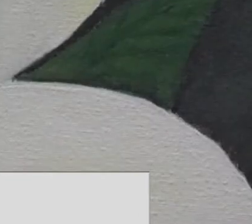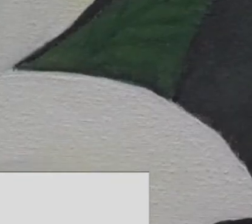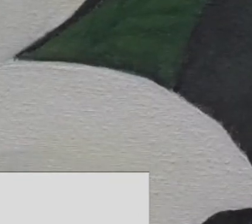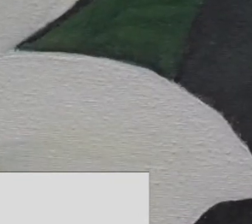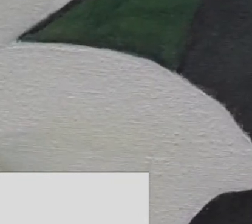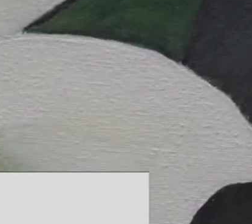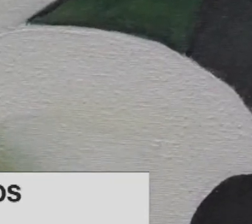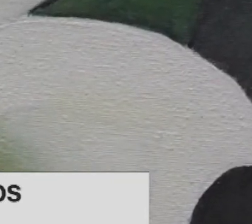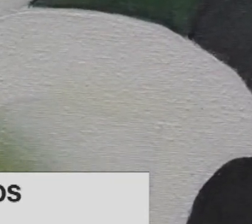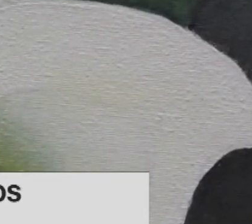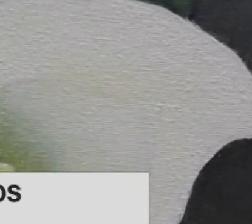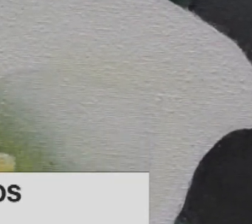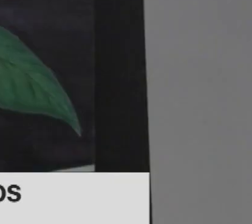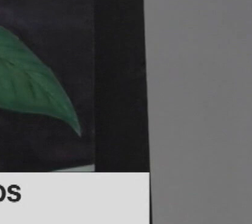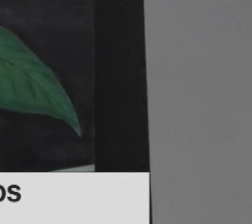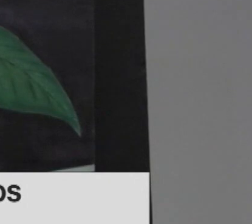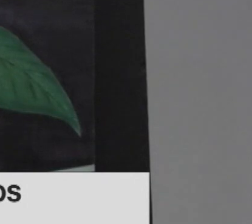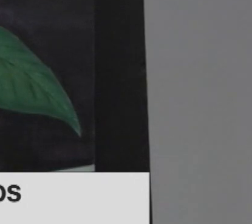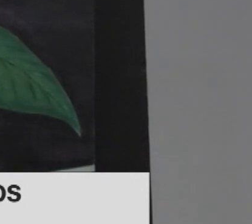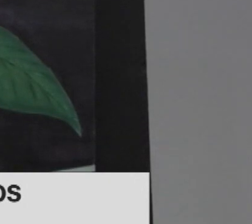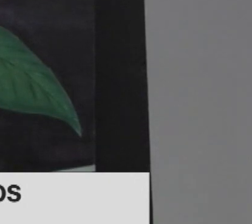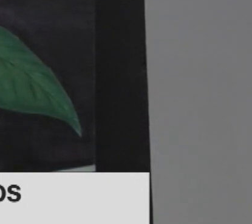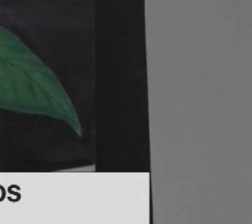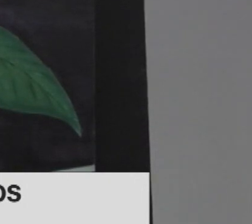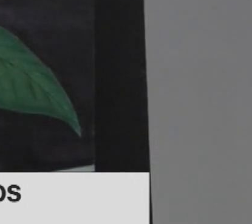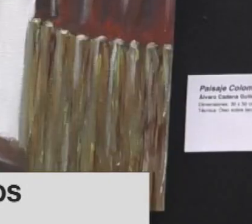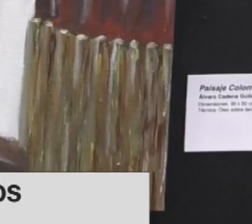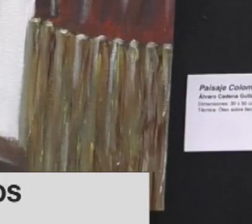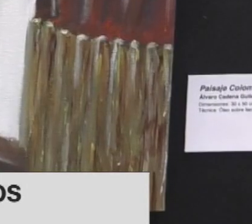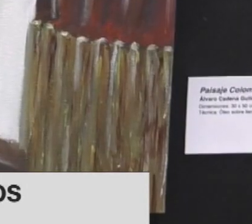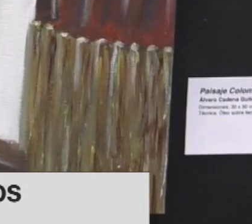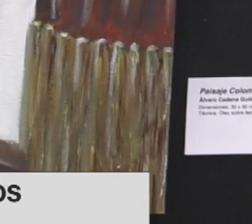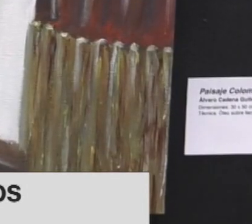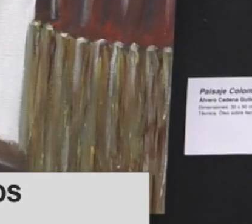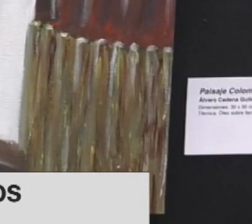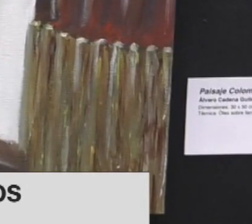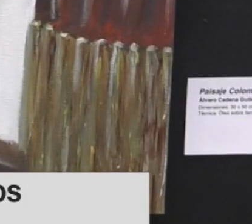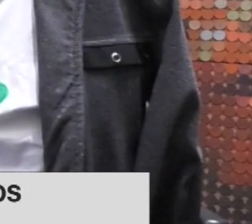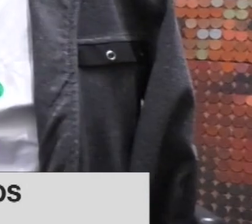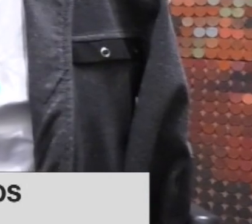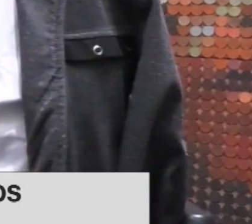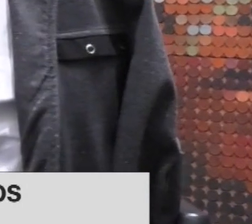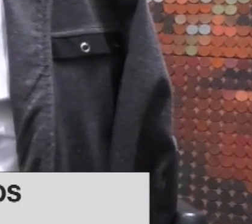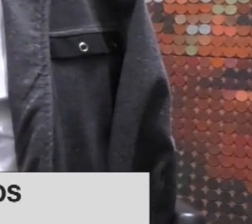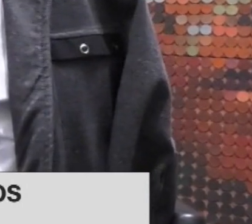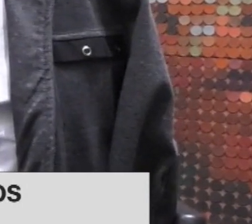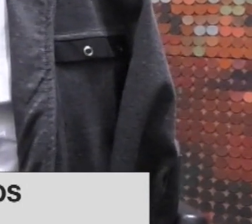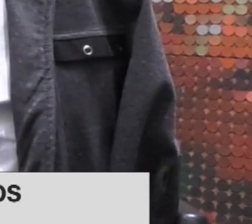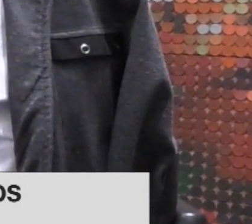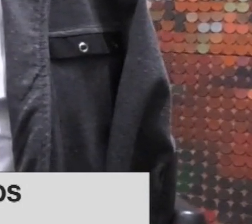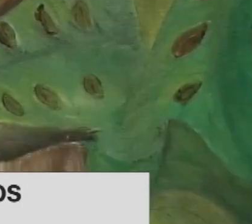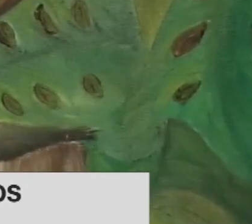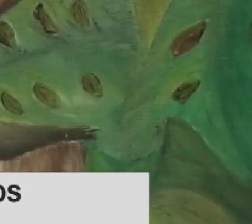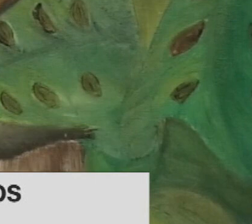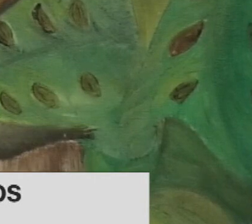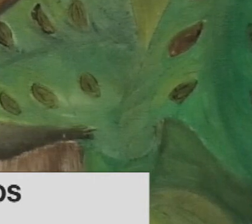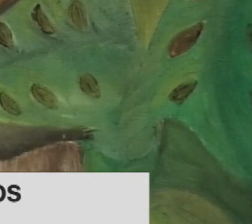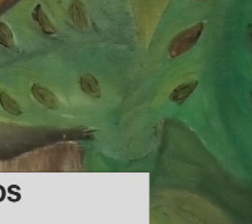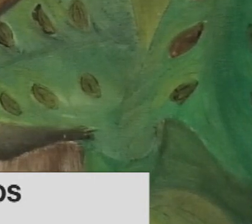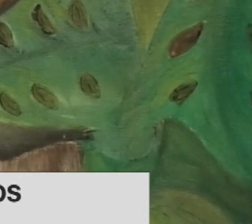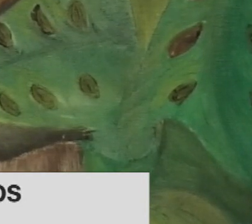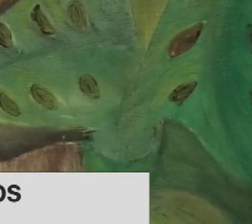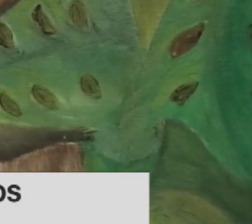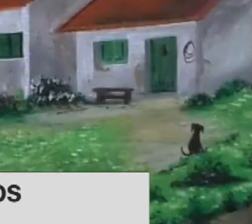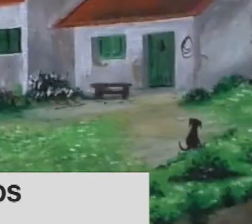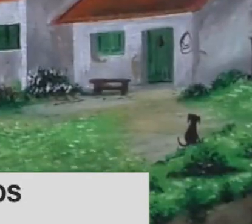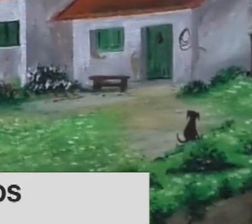paisajismo. Una de las virtudes que adquirí fue pintar con la boca y en la